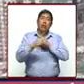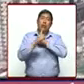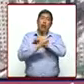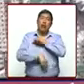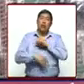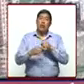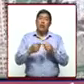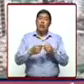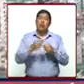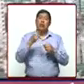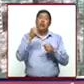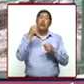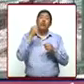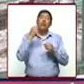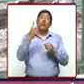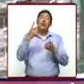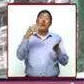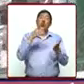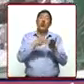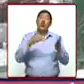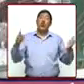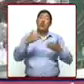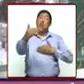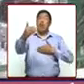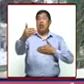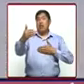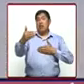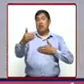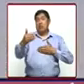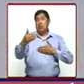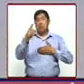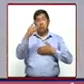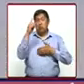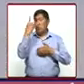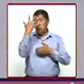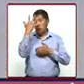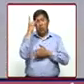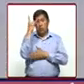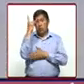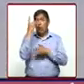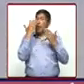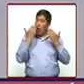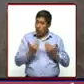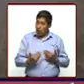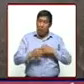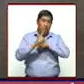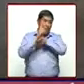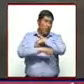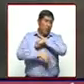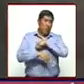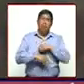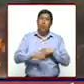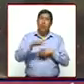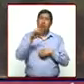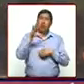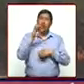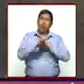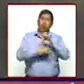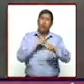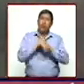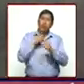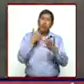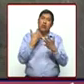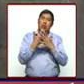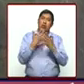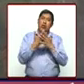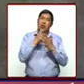por quemar 2 hectáreas de bosque o de tierra cultivable. Actualmente existe una sanción de 8 años de cárcel